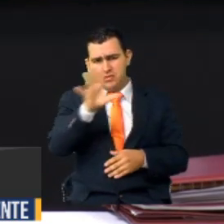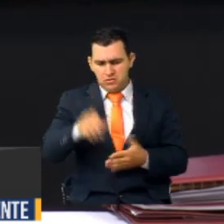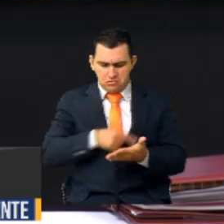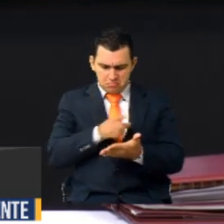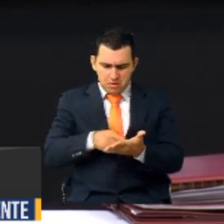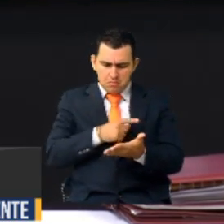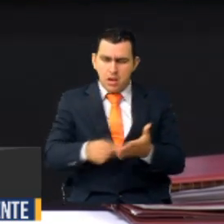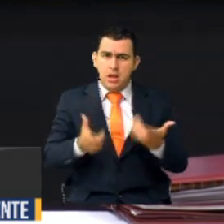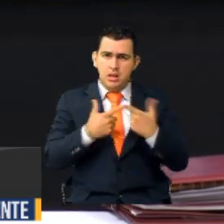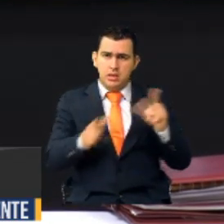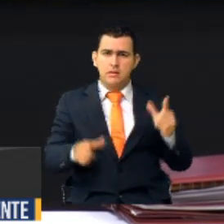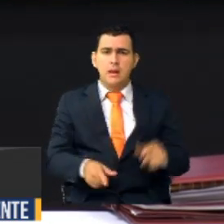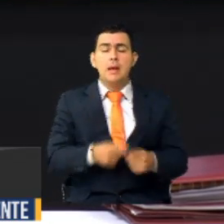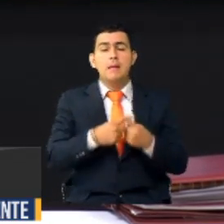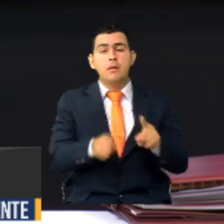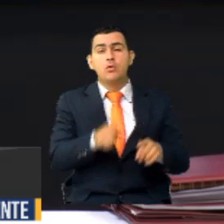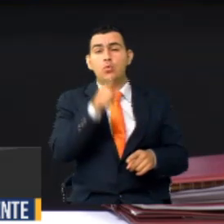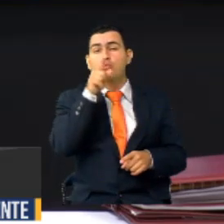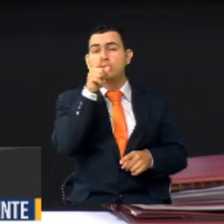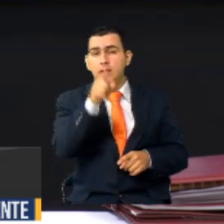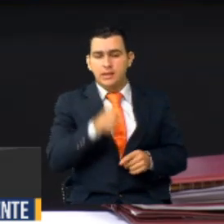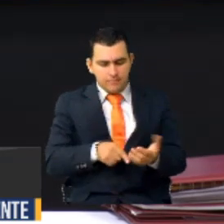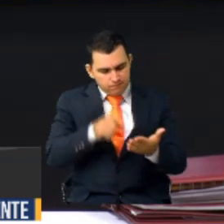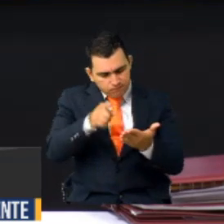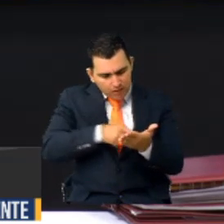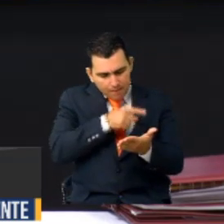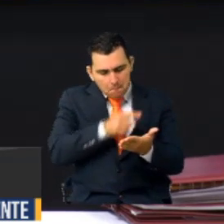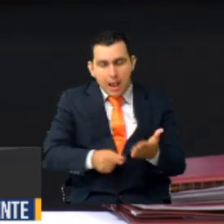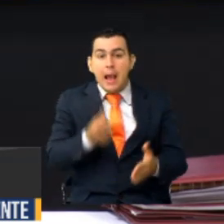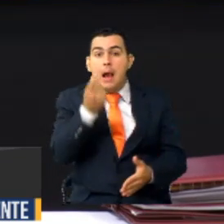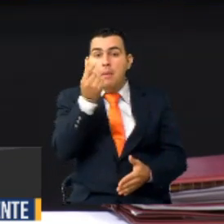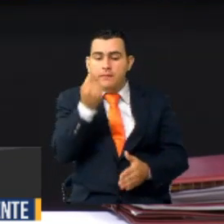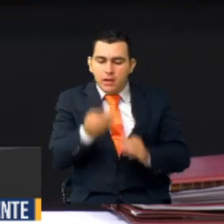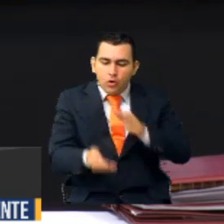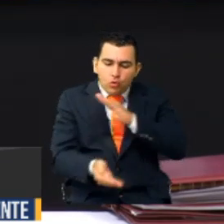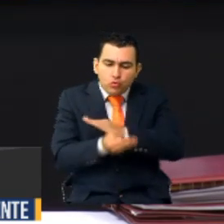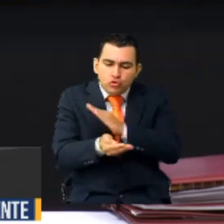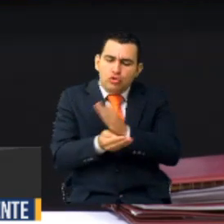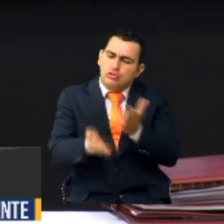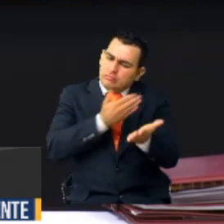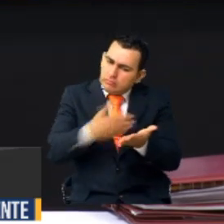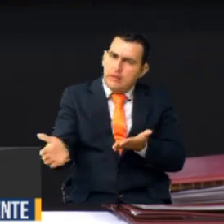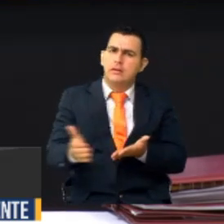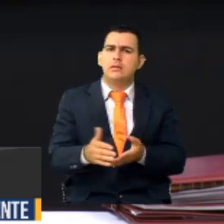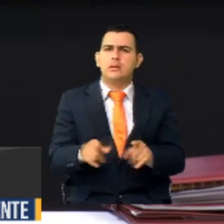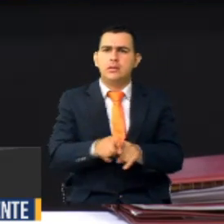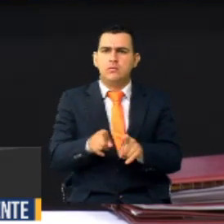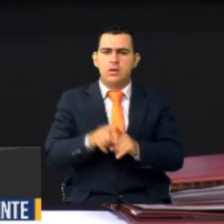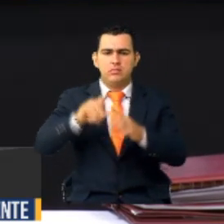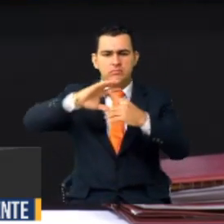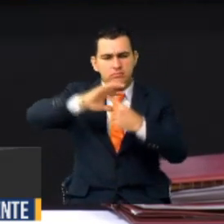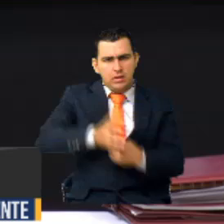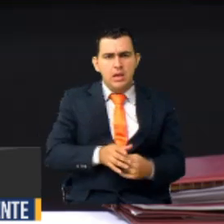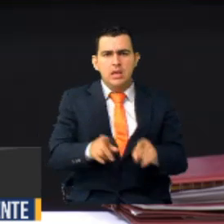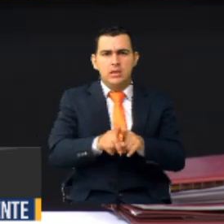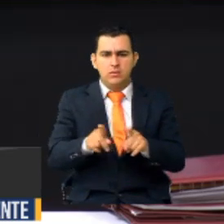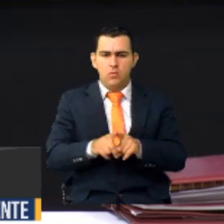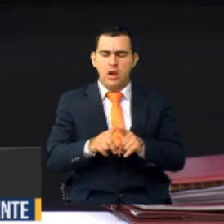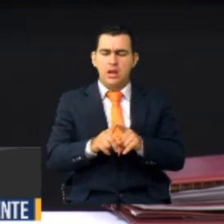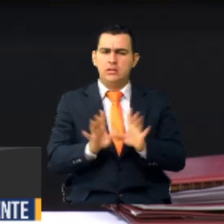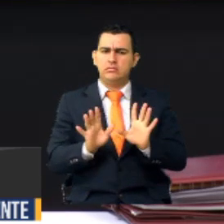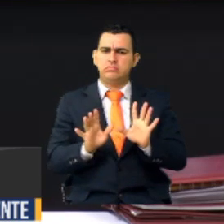participado de este evento. Pero vote para derrotar la corrupción, vote para derrotar las maquinarias,